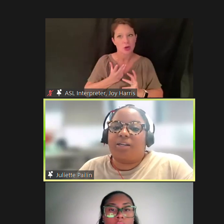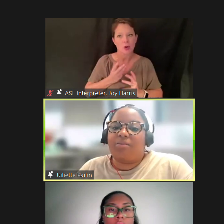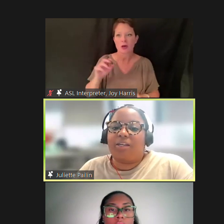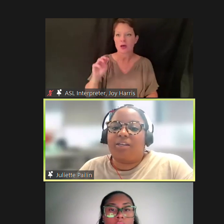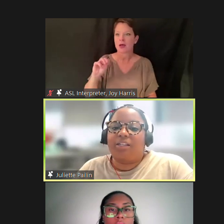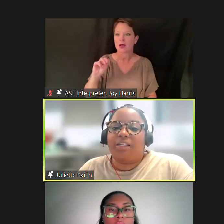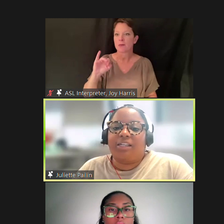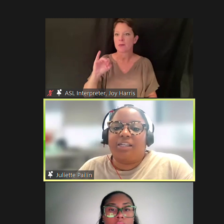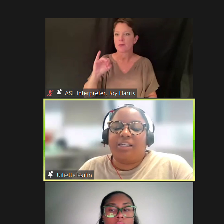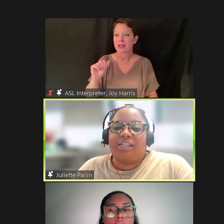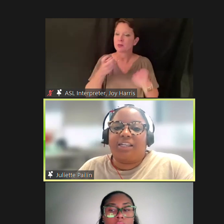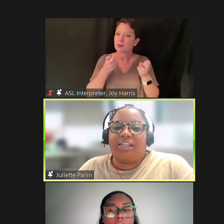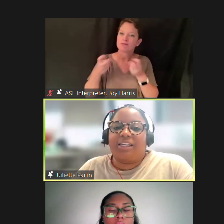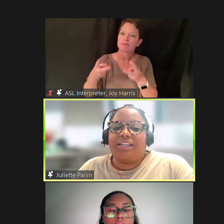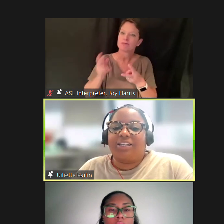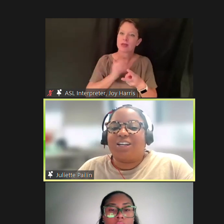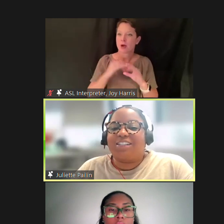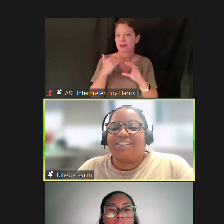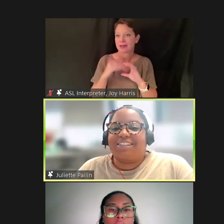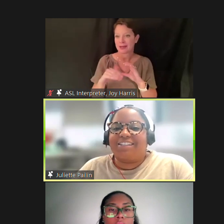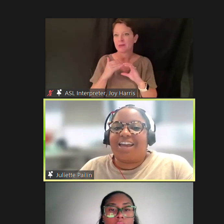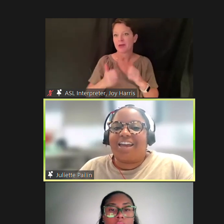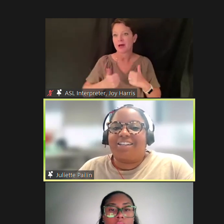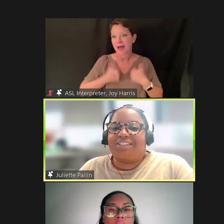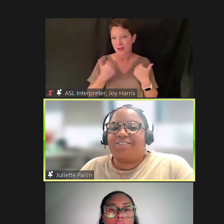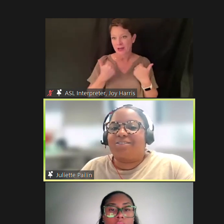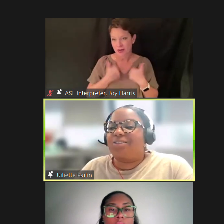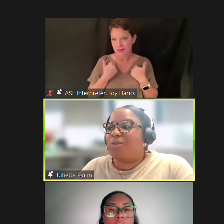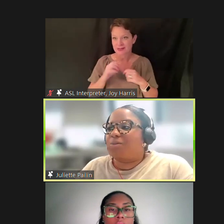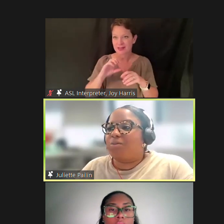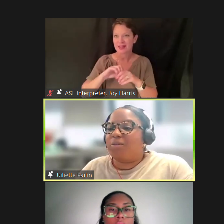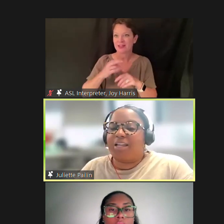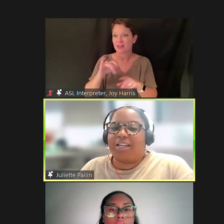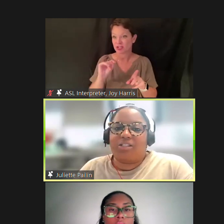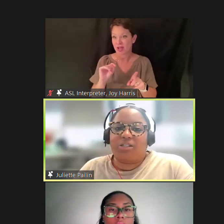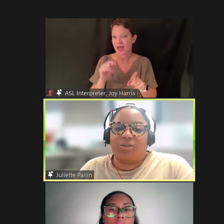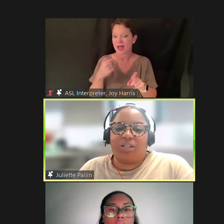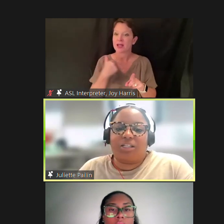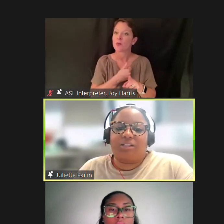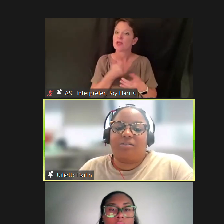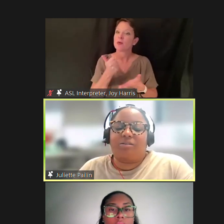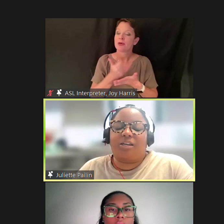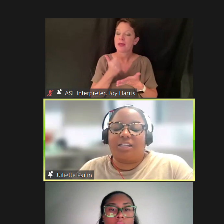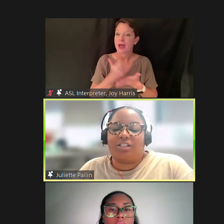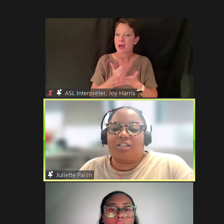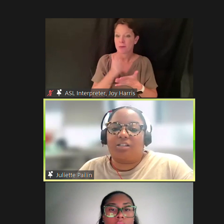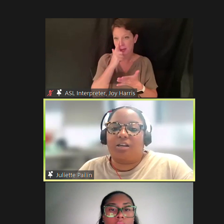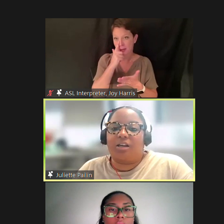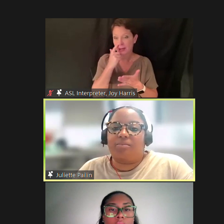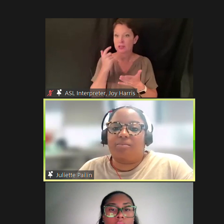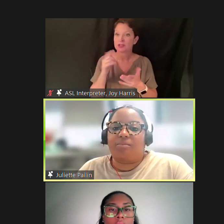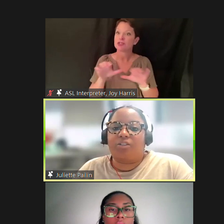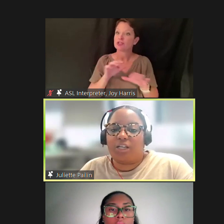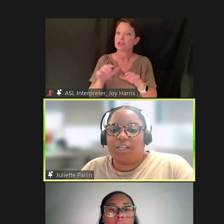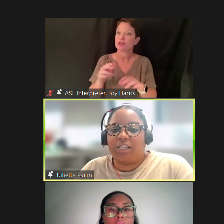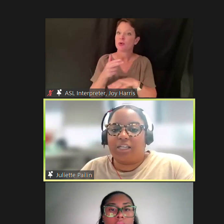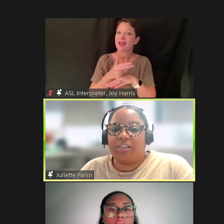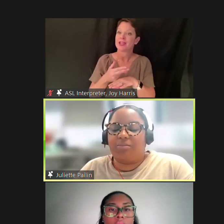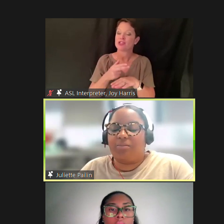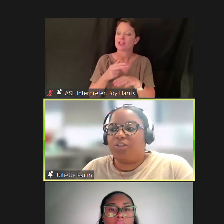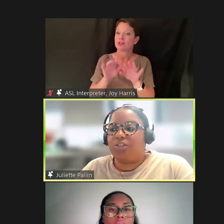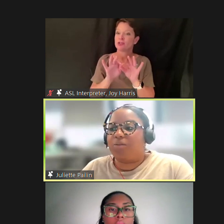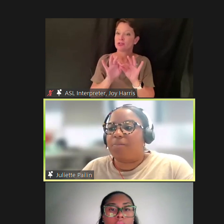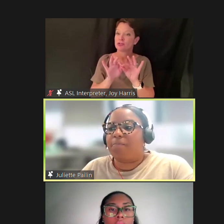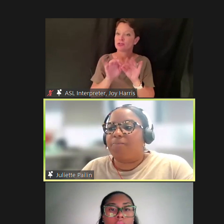cover esta the email interpretación, nos envía un address correo in the chat, electrónico. and we will be glad to do Se an puede enviar por in-person el chat. training in